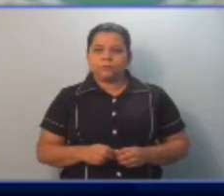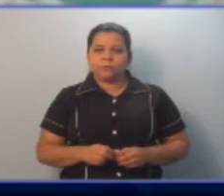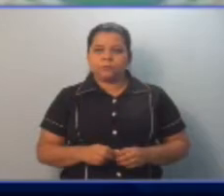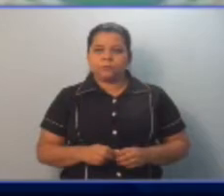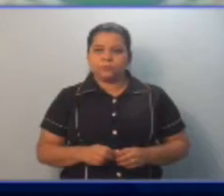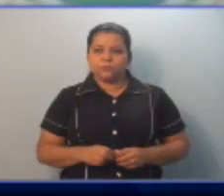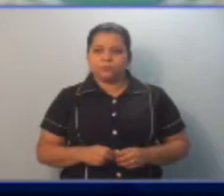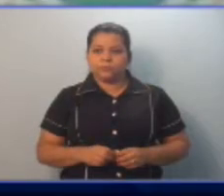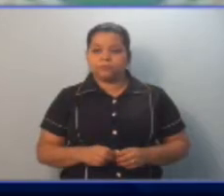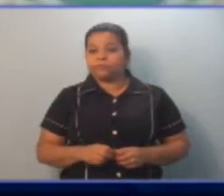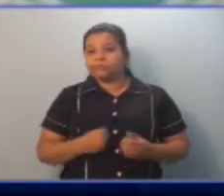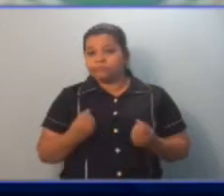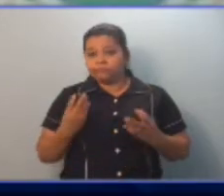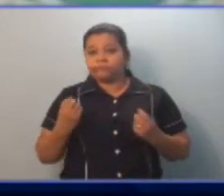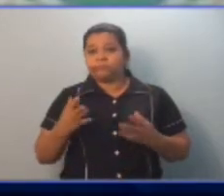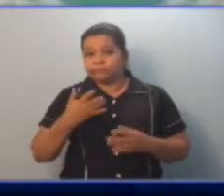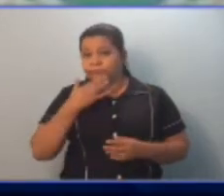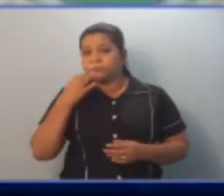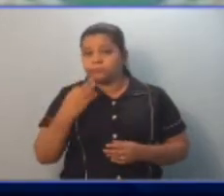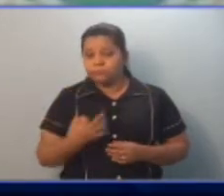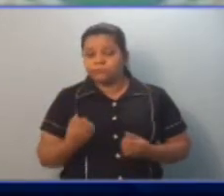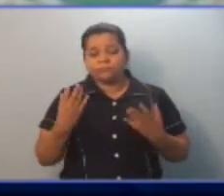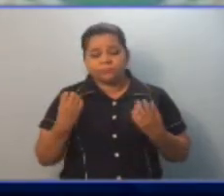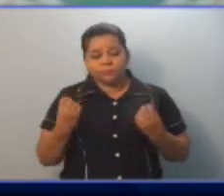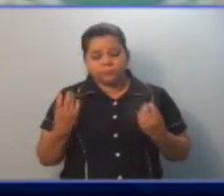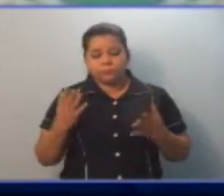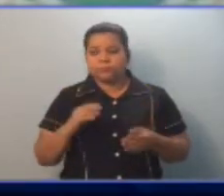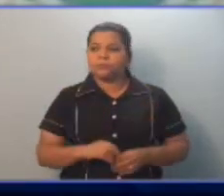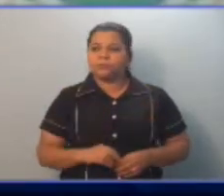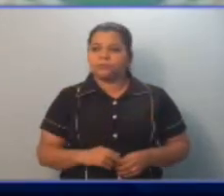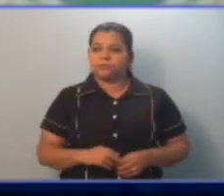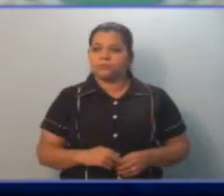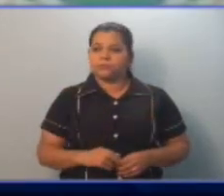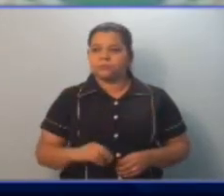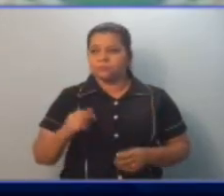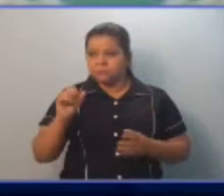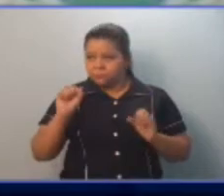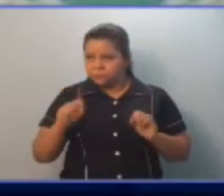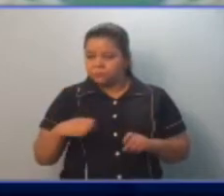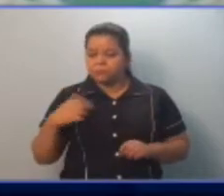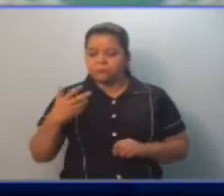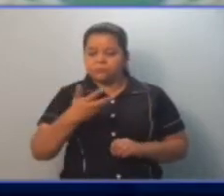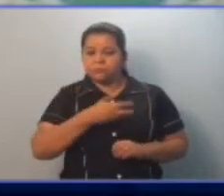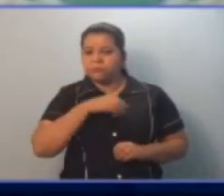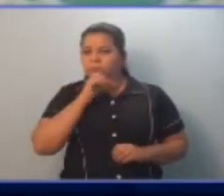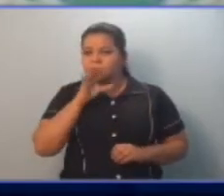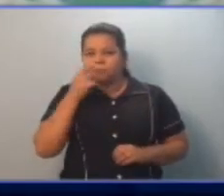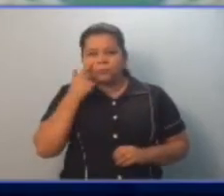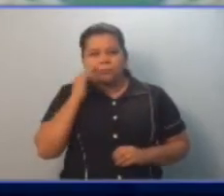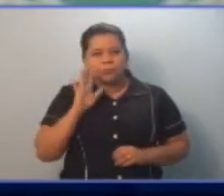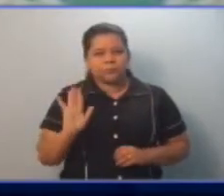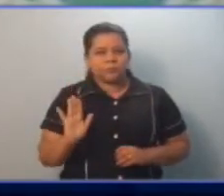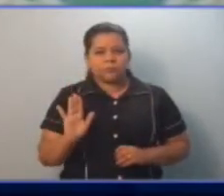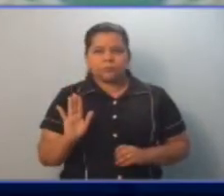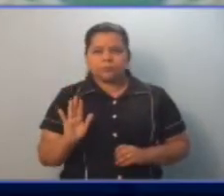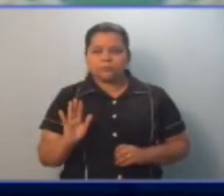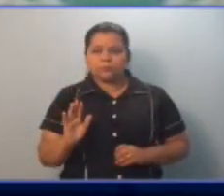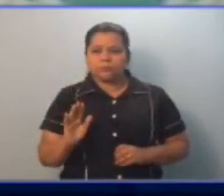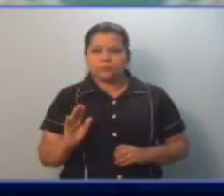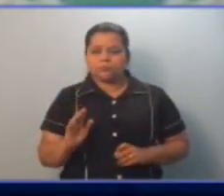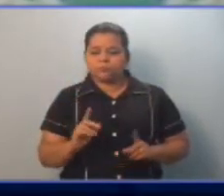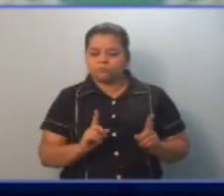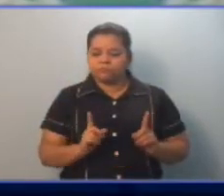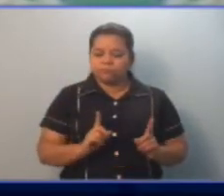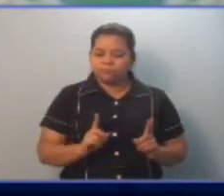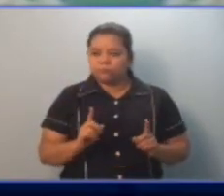pues son varias realmente, son muchas. Podría mencionarle, por ejemplo, actuaciones de la sala con